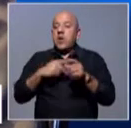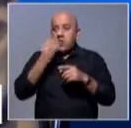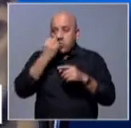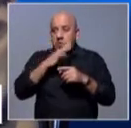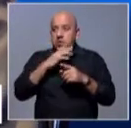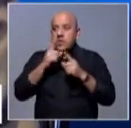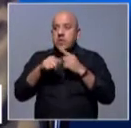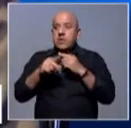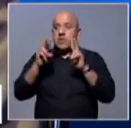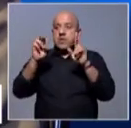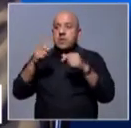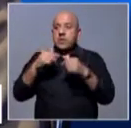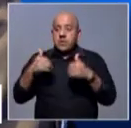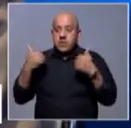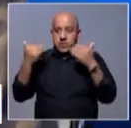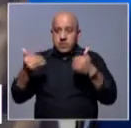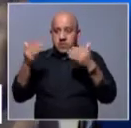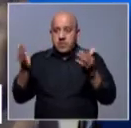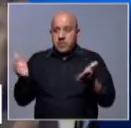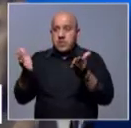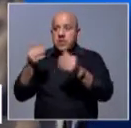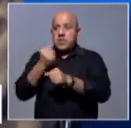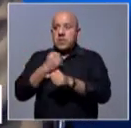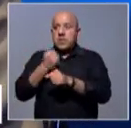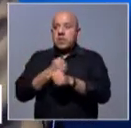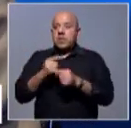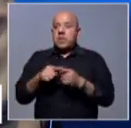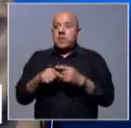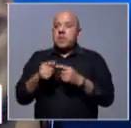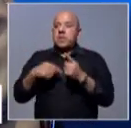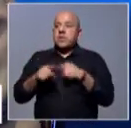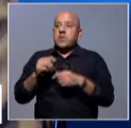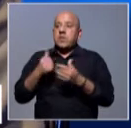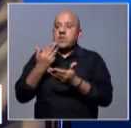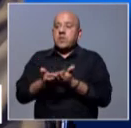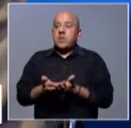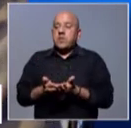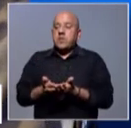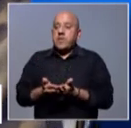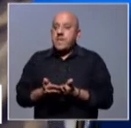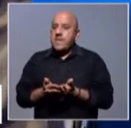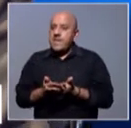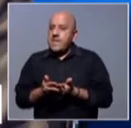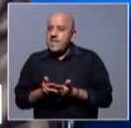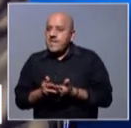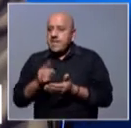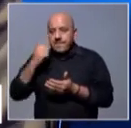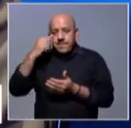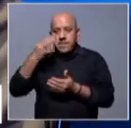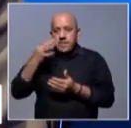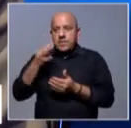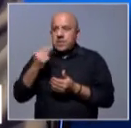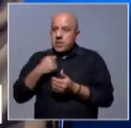noticias del punto de vista de la generación de empleo por tanto es un planteo de esta naturaleza realmente a